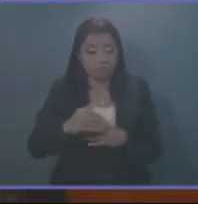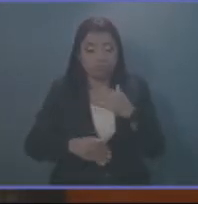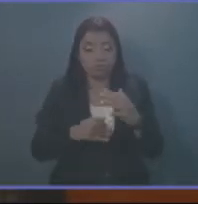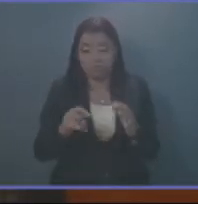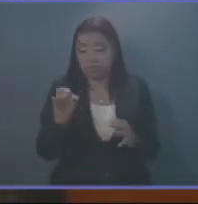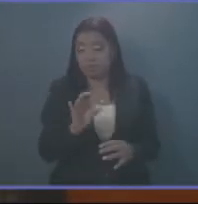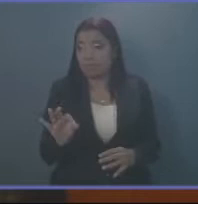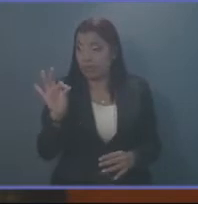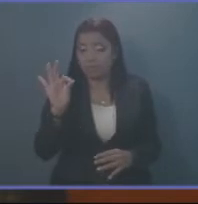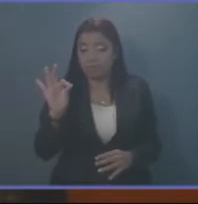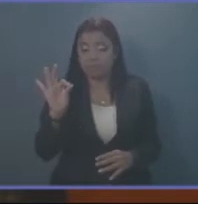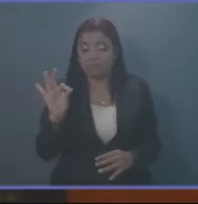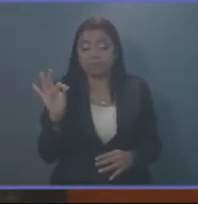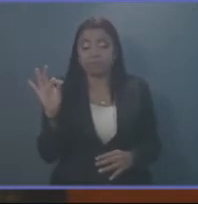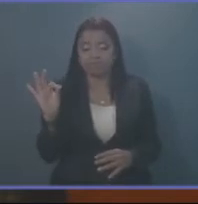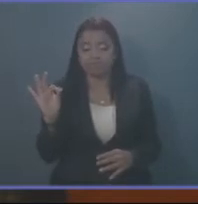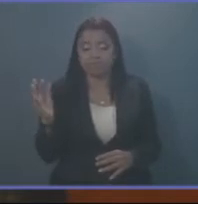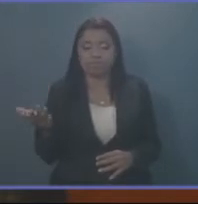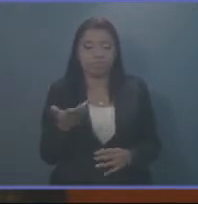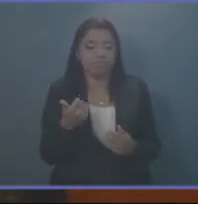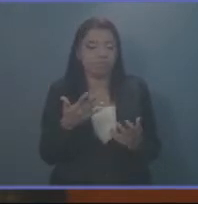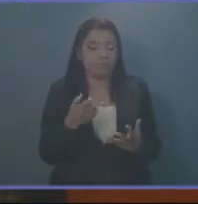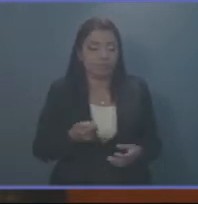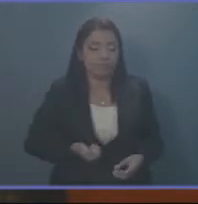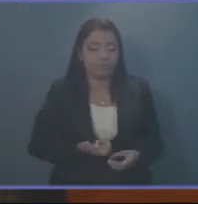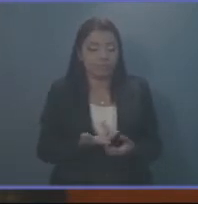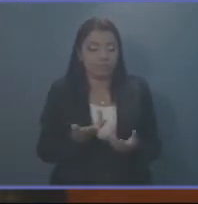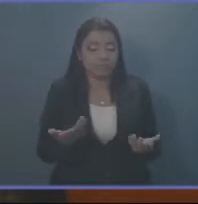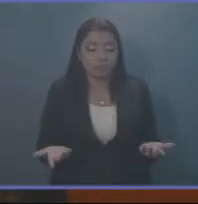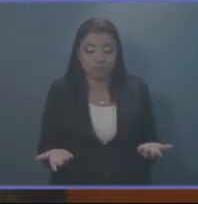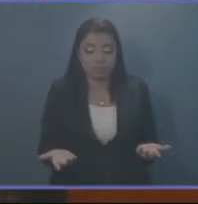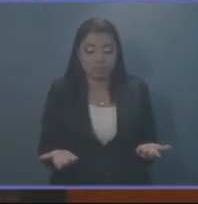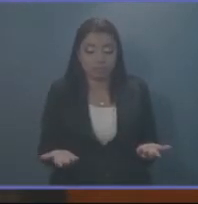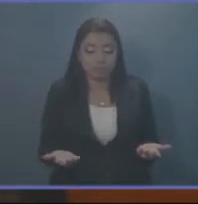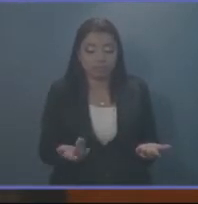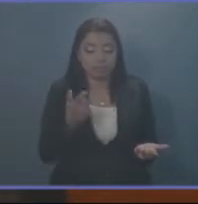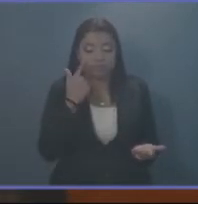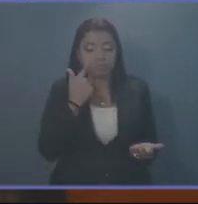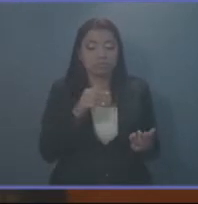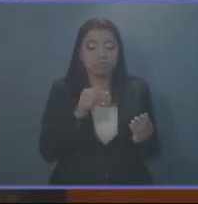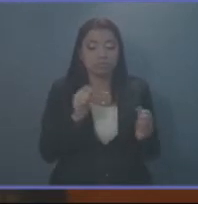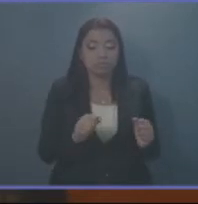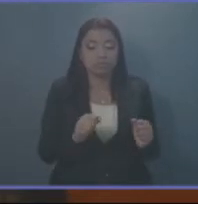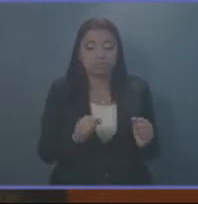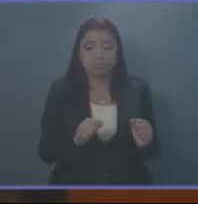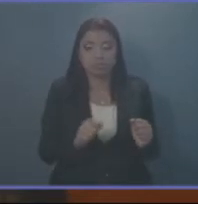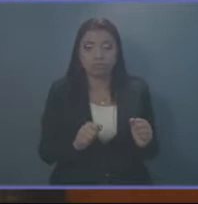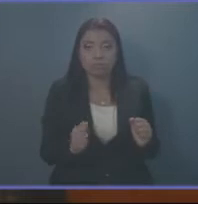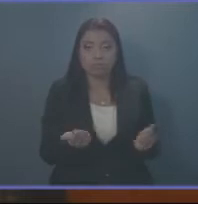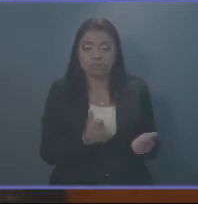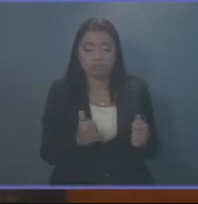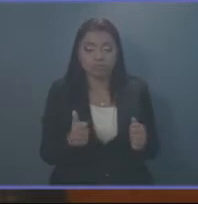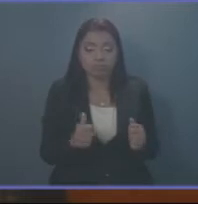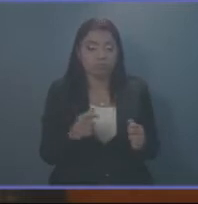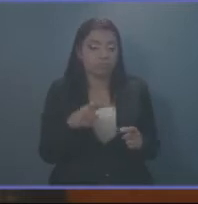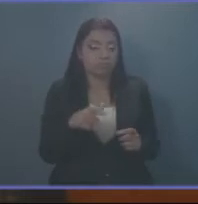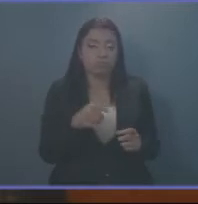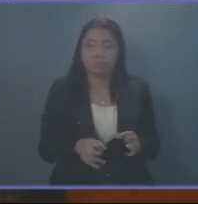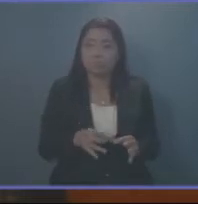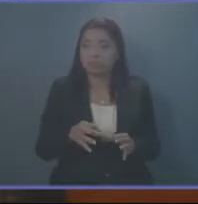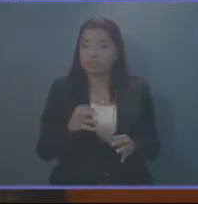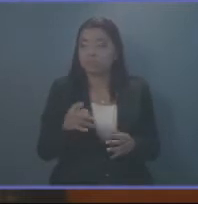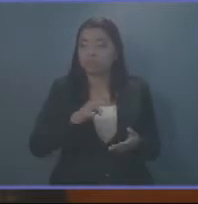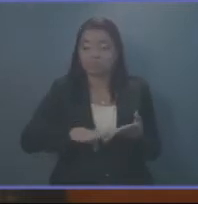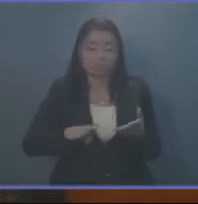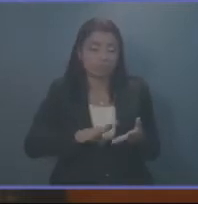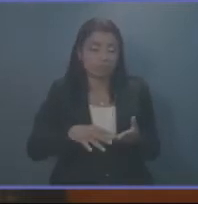que mejorar. Pero, ¿qué quiero decir con esto? Cuando se habla de que hay atraso en el